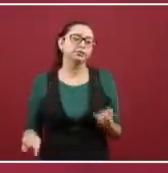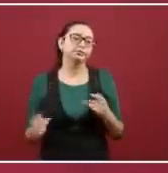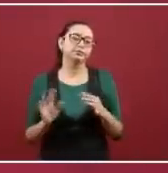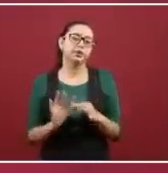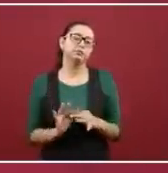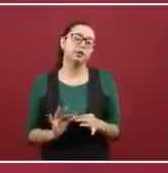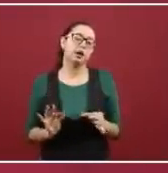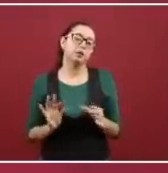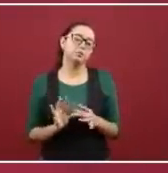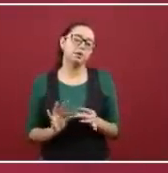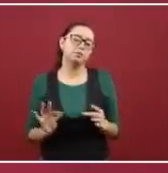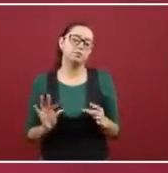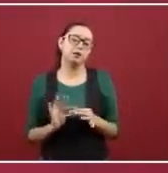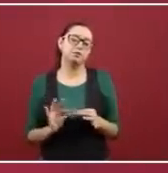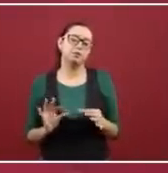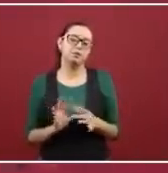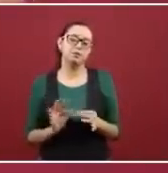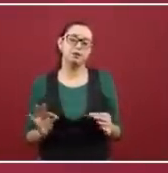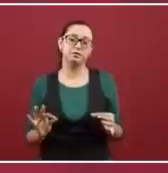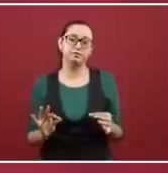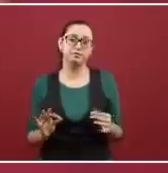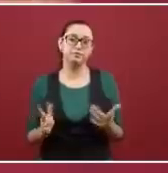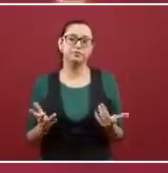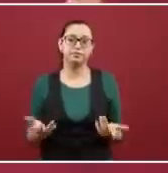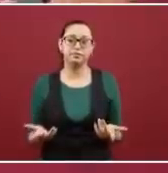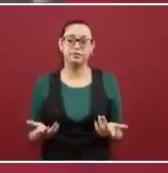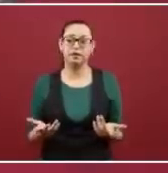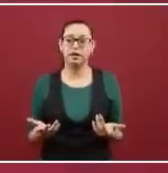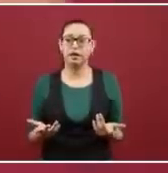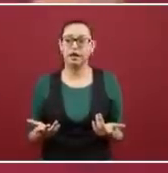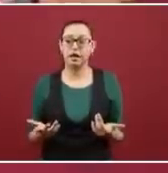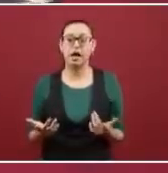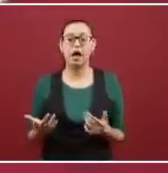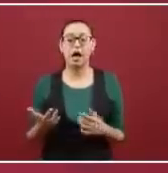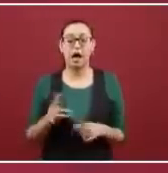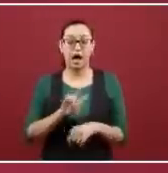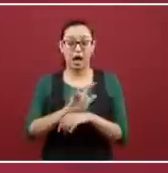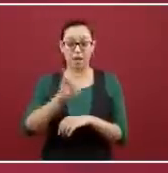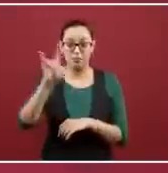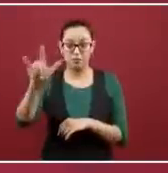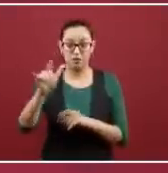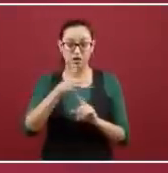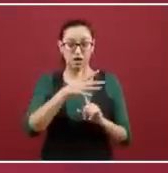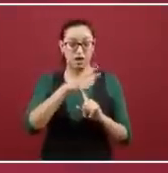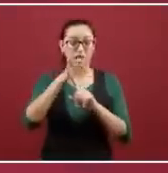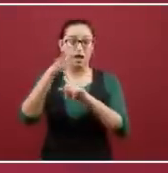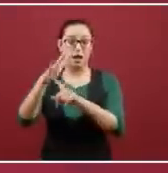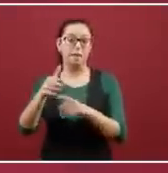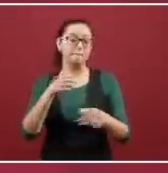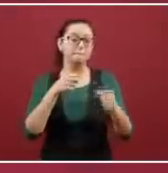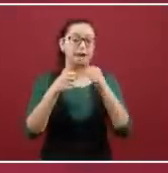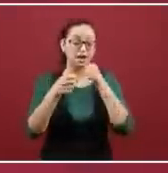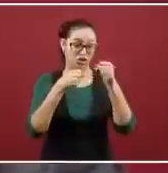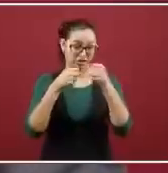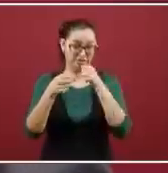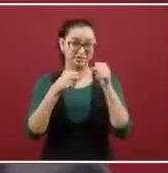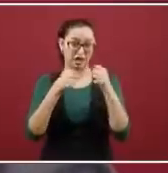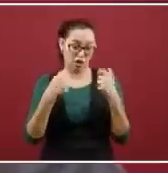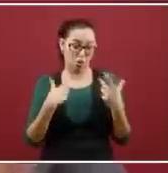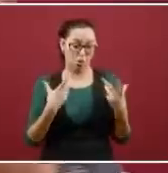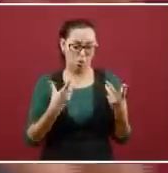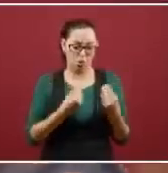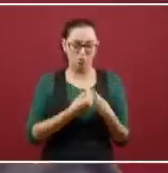de que llevaban también en aviones y en helicópteros a los periodistas y